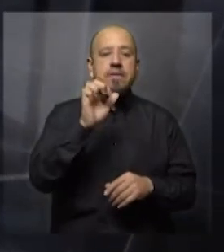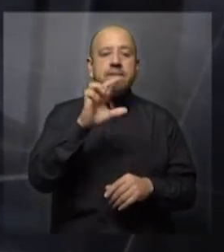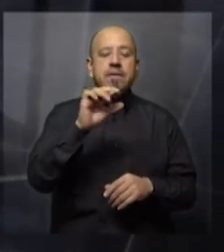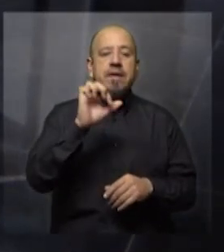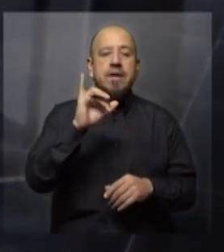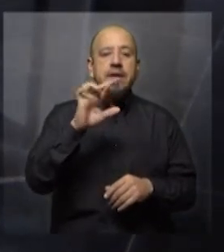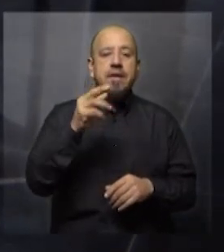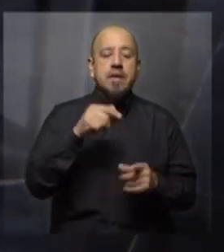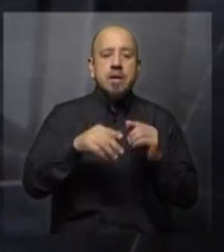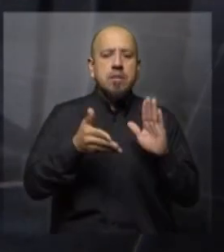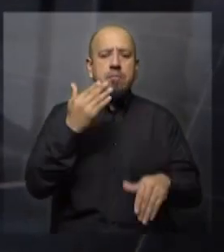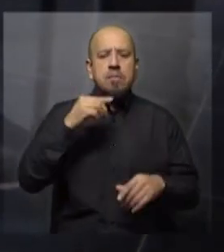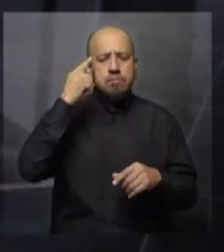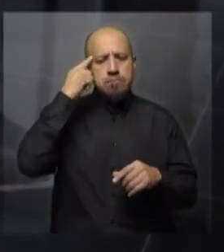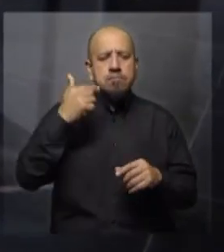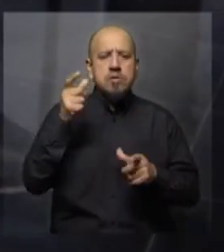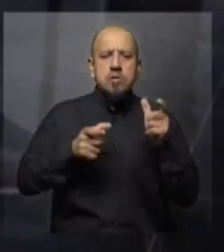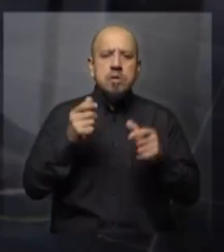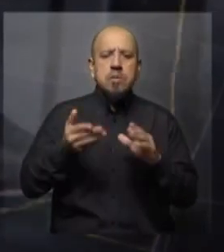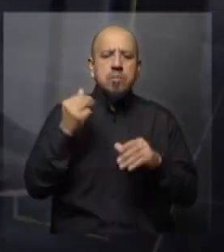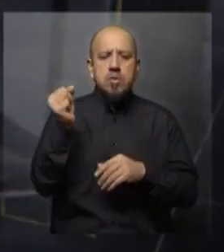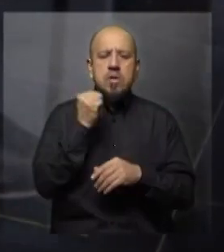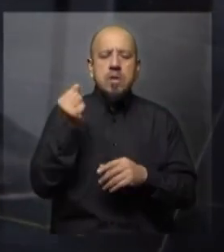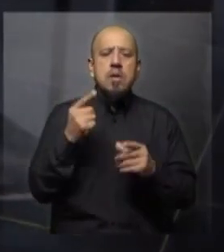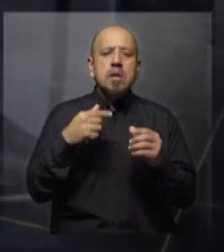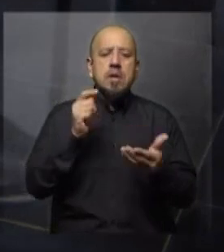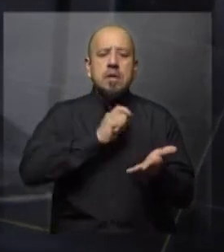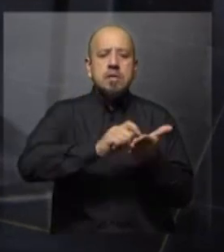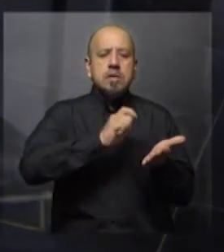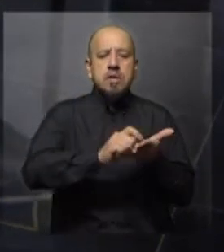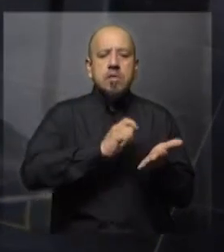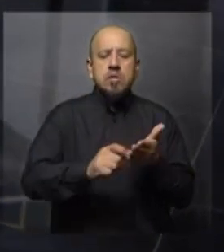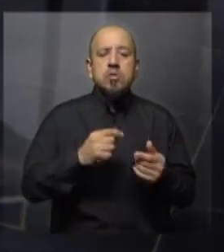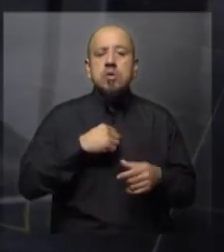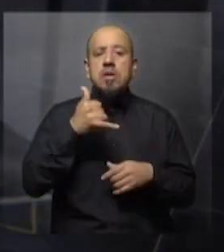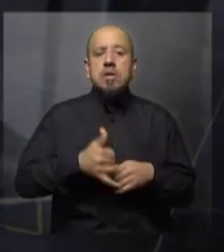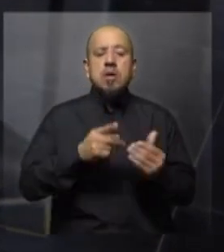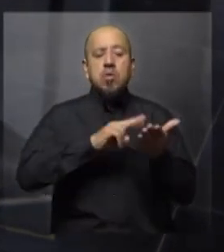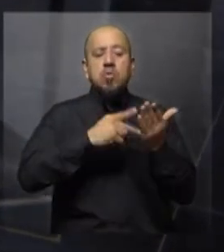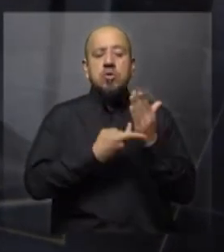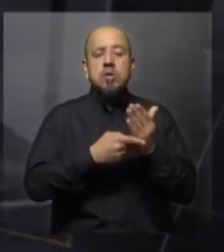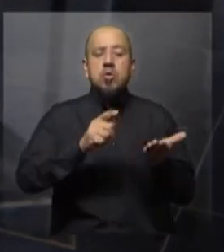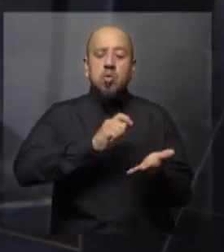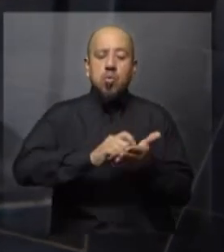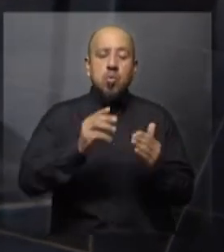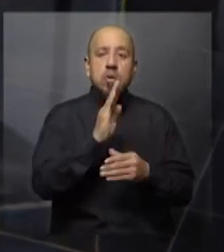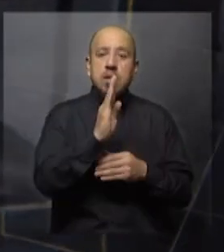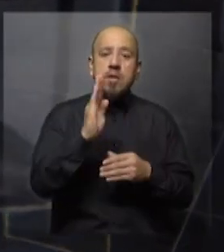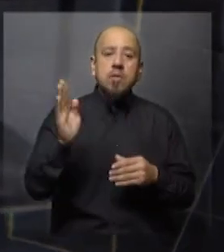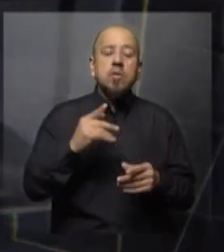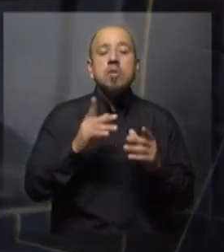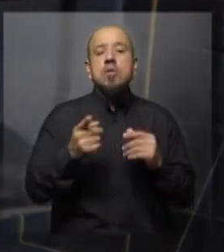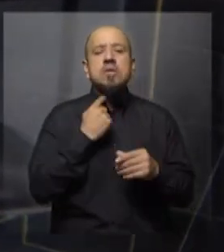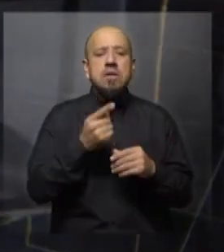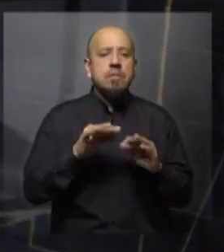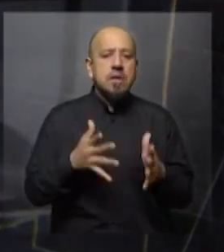uruguayos más influyentes de la historia escribió vas Ferreira Tengo un proyecto un libro que sería positivamente útil